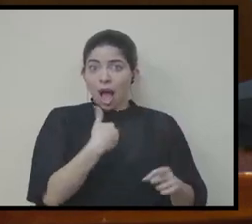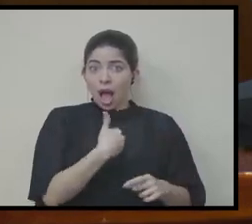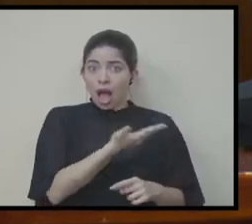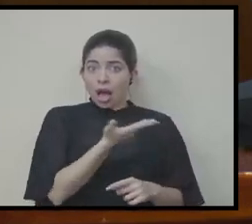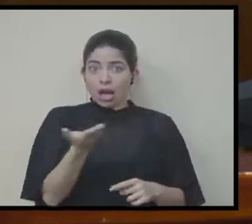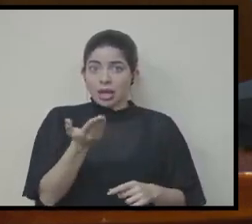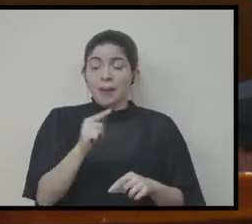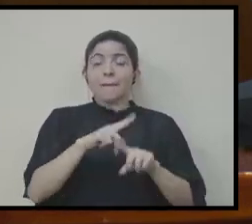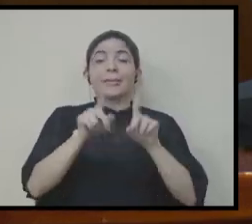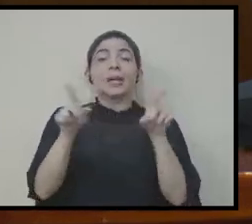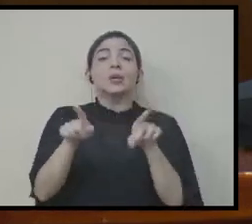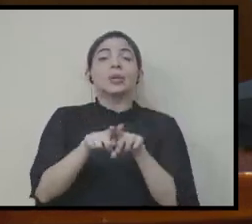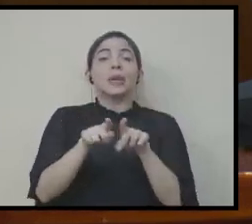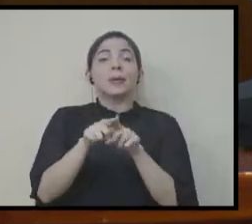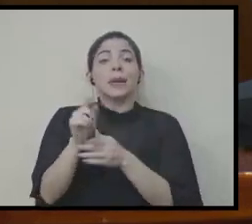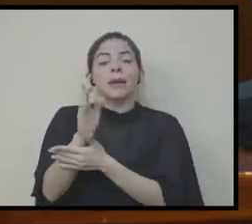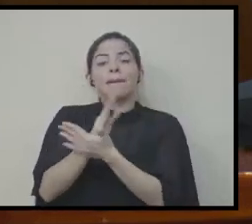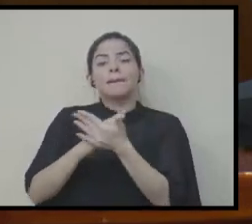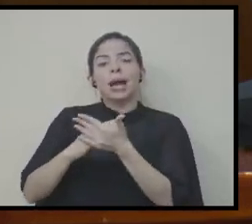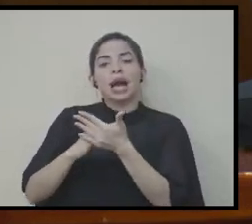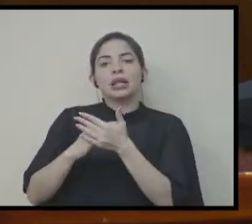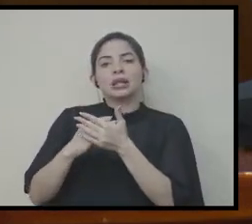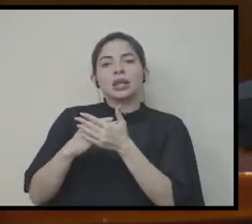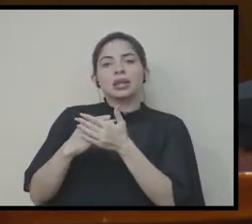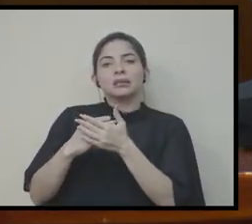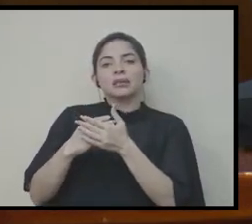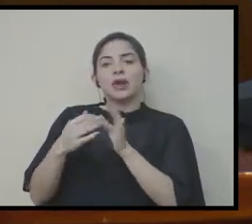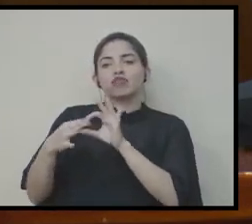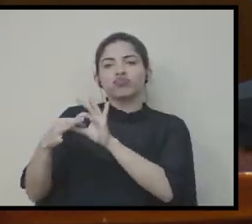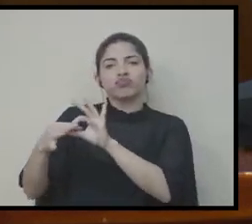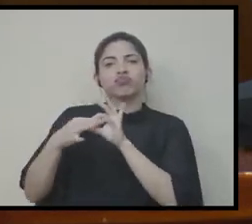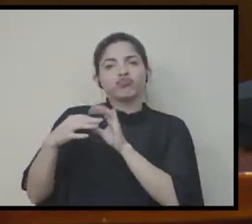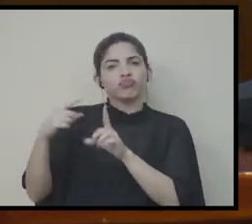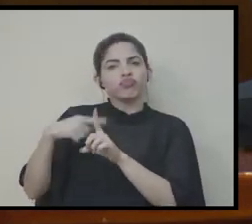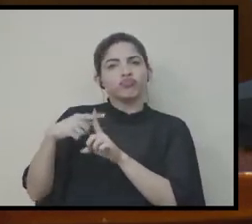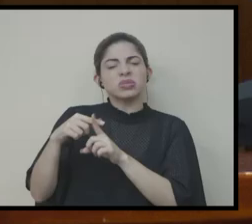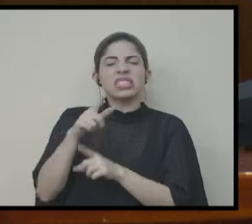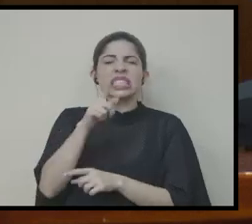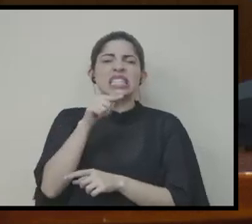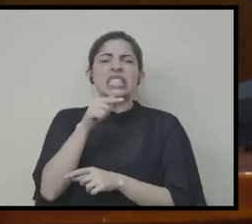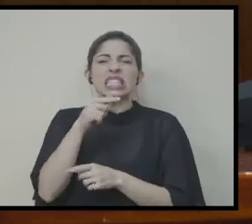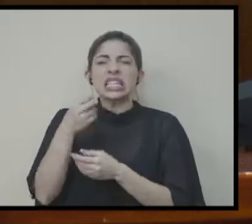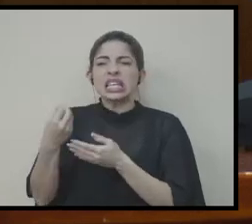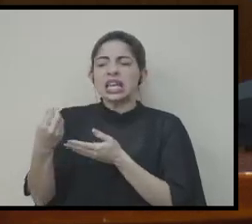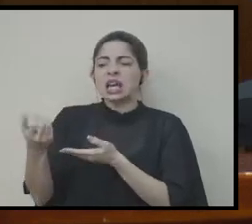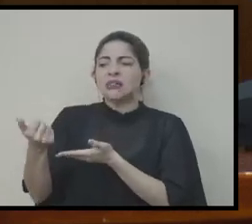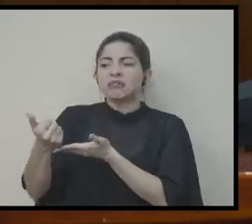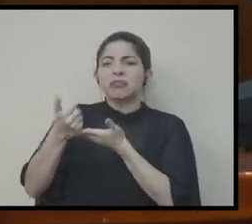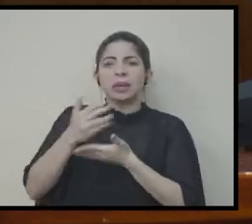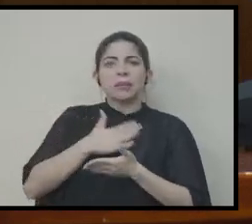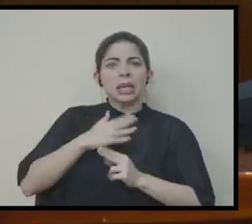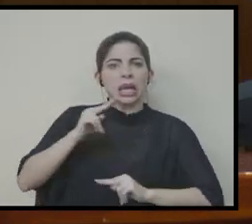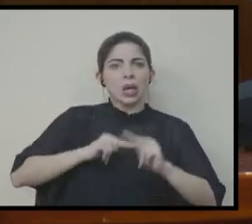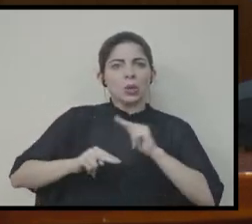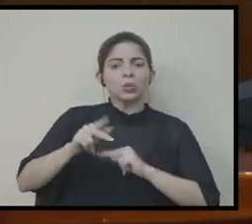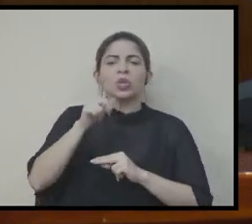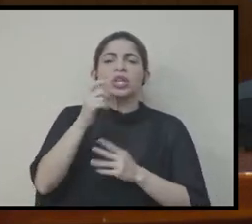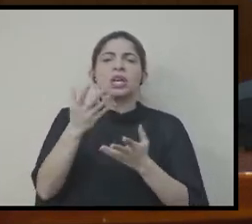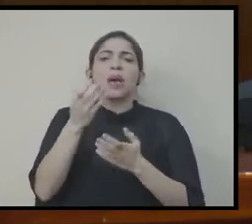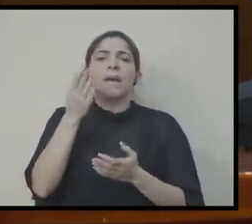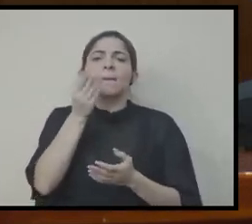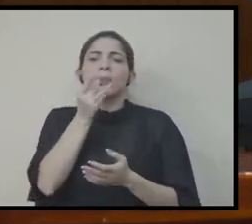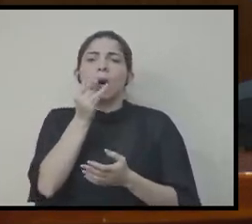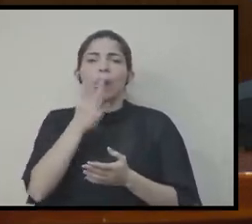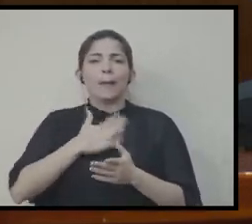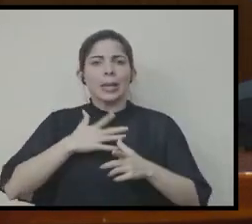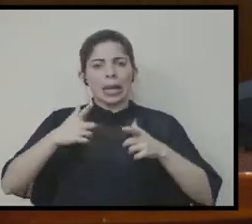además, la parte de la relación positiva. ¿Quién me quiere retroalimentar mi negocio? ¿Quién quiere probar mi cheque?